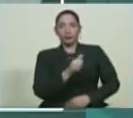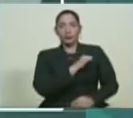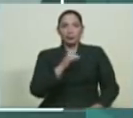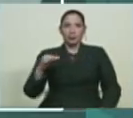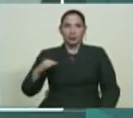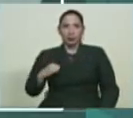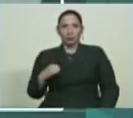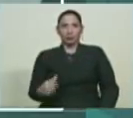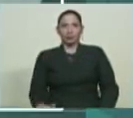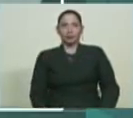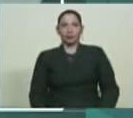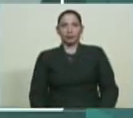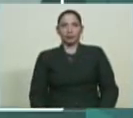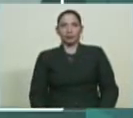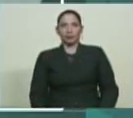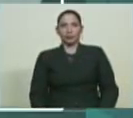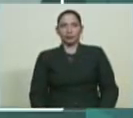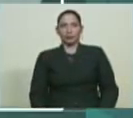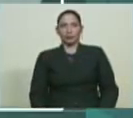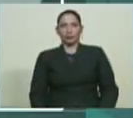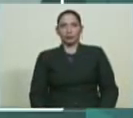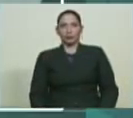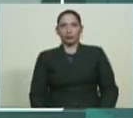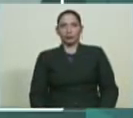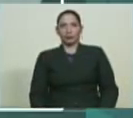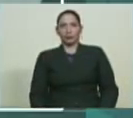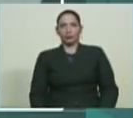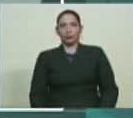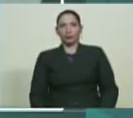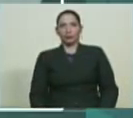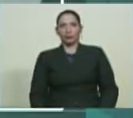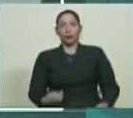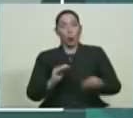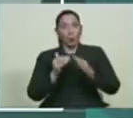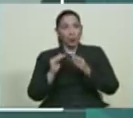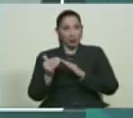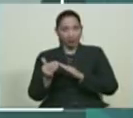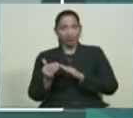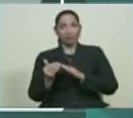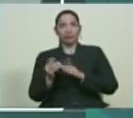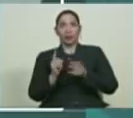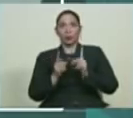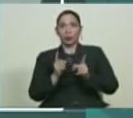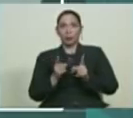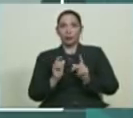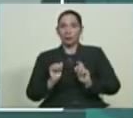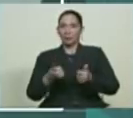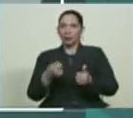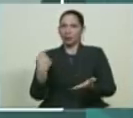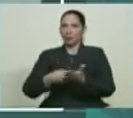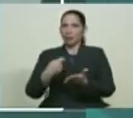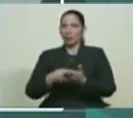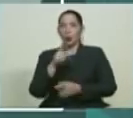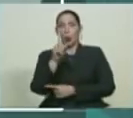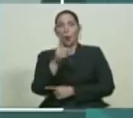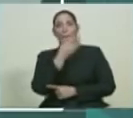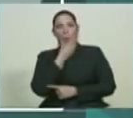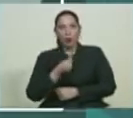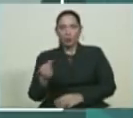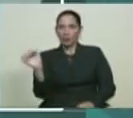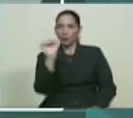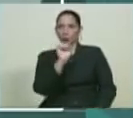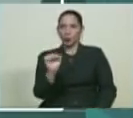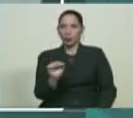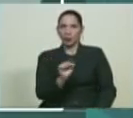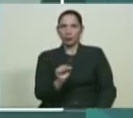las camioneticas, las líneas que pertenecen a cooperativas y a privados, empieza a costar un bolívar